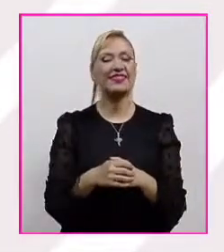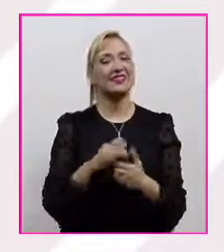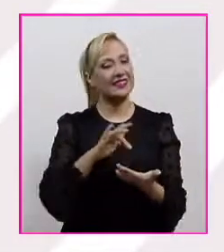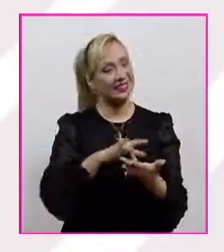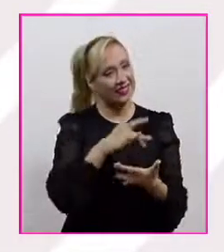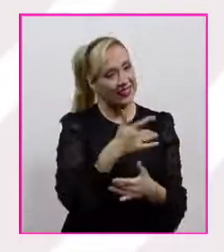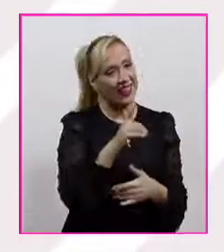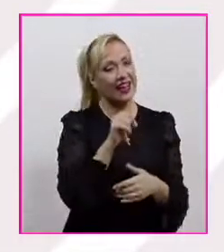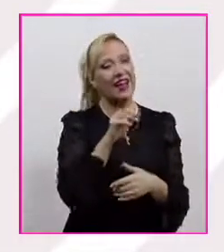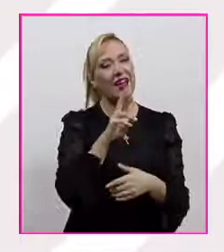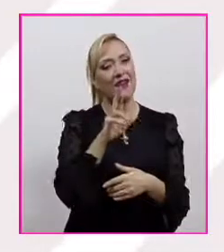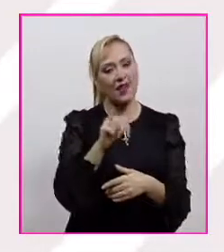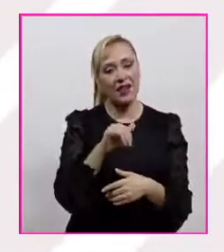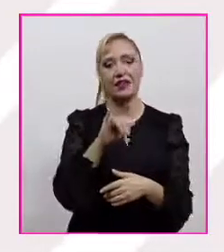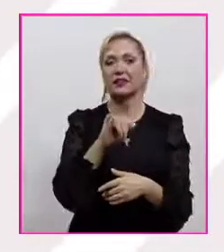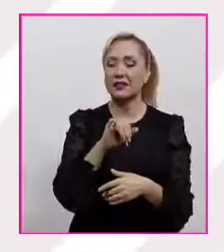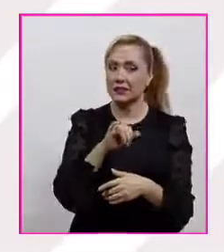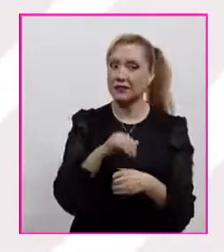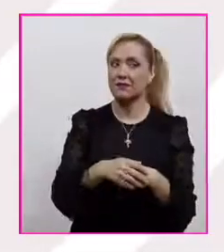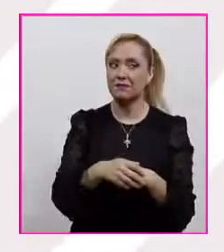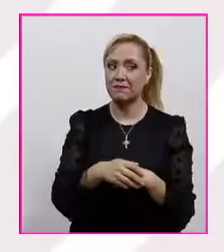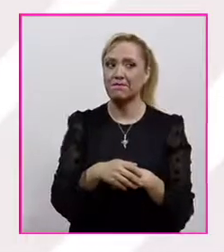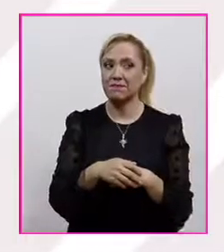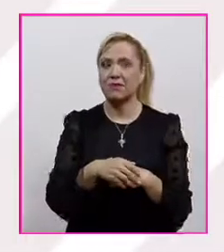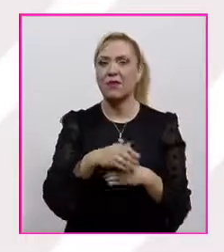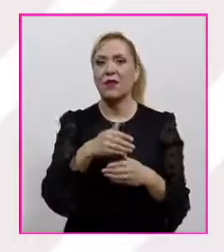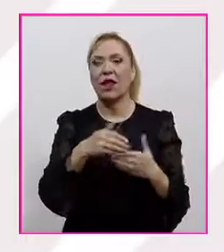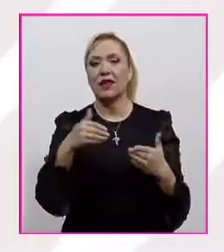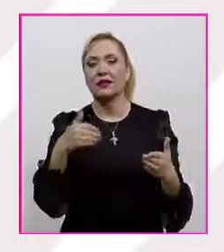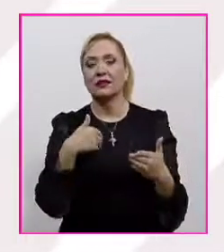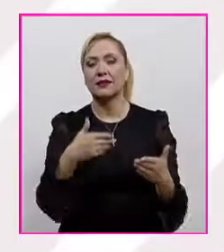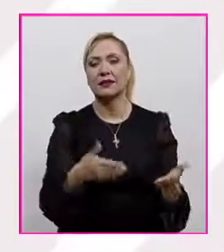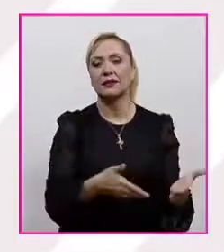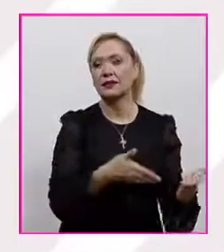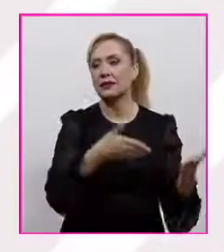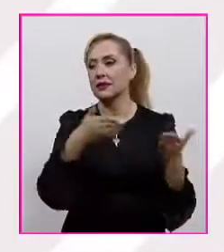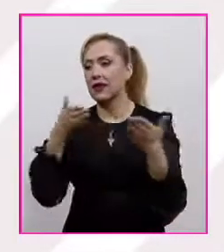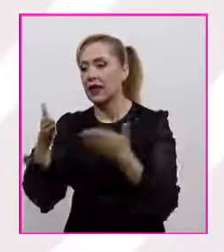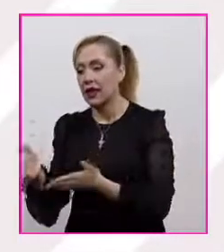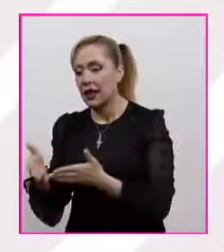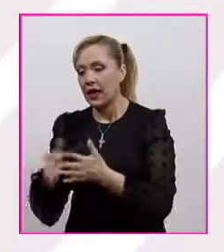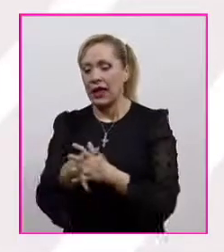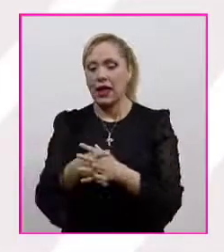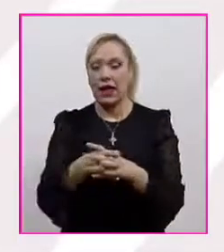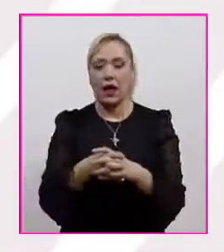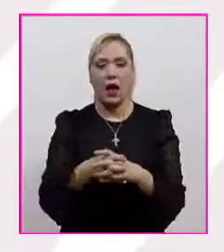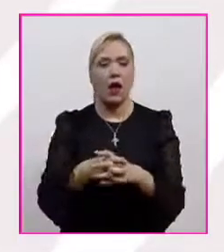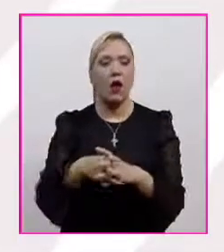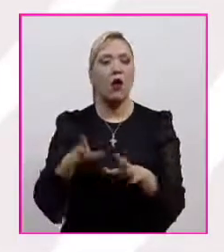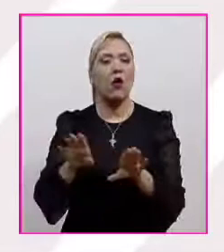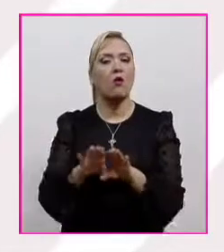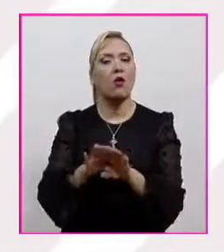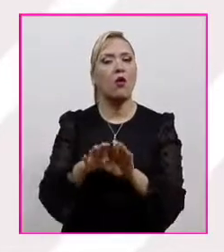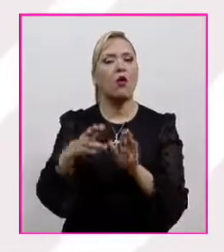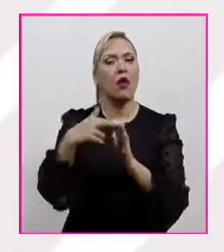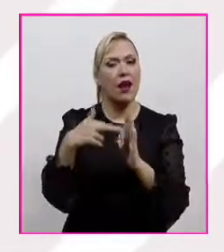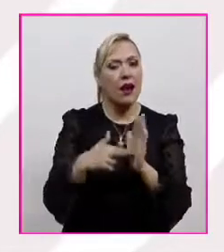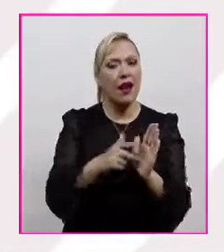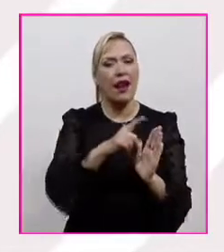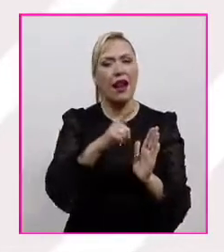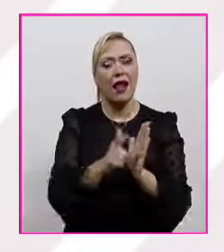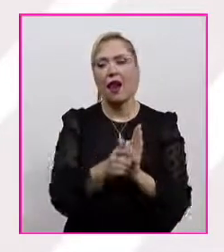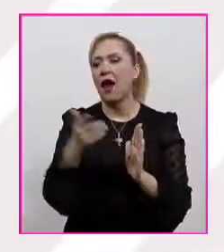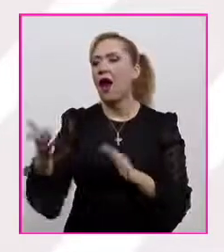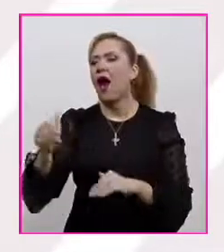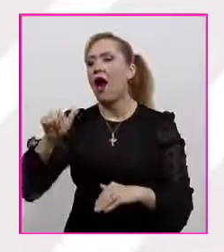Muchas gracias, Laura. Sí, y bueno, pues antes de pasar a la parte de políticas, me gustaría también un poco con